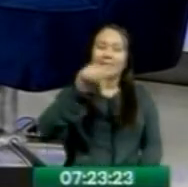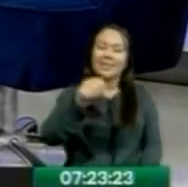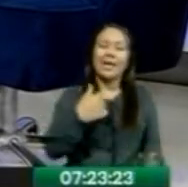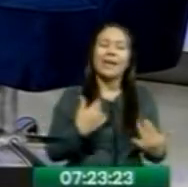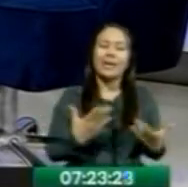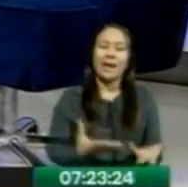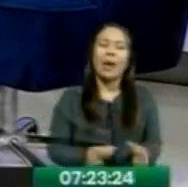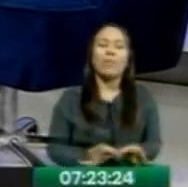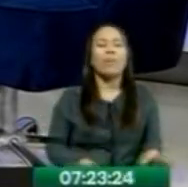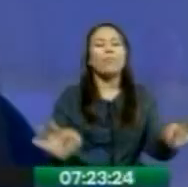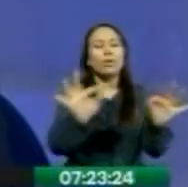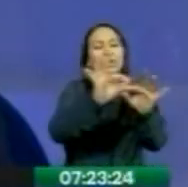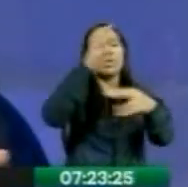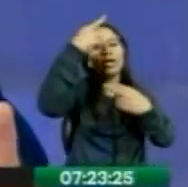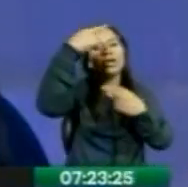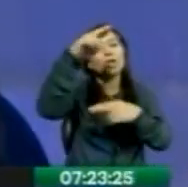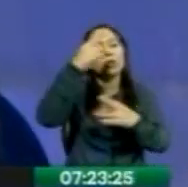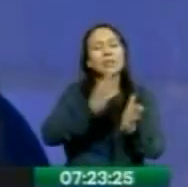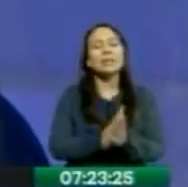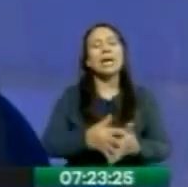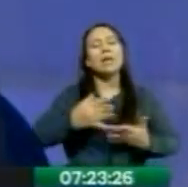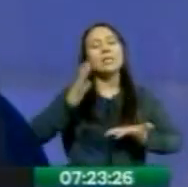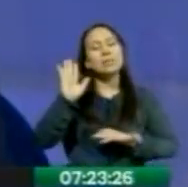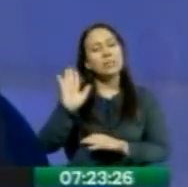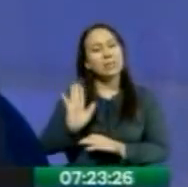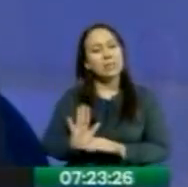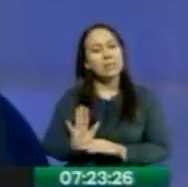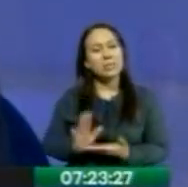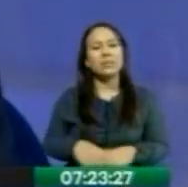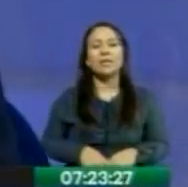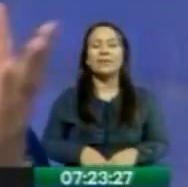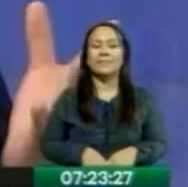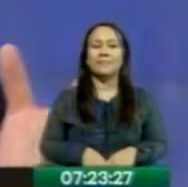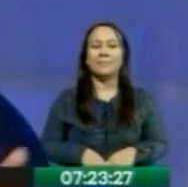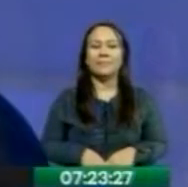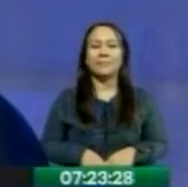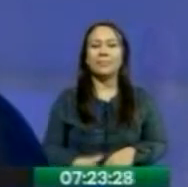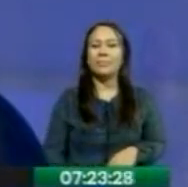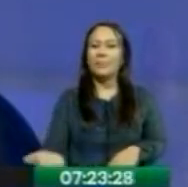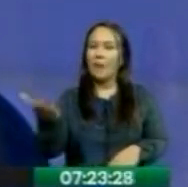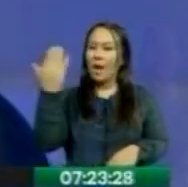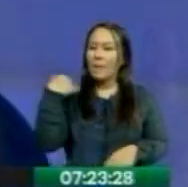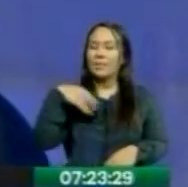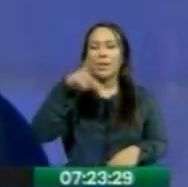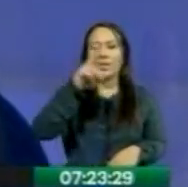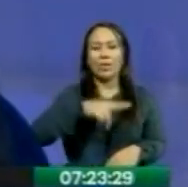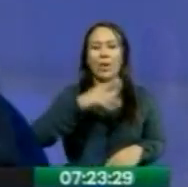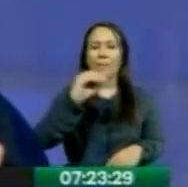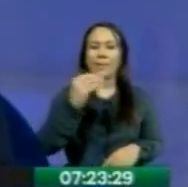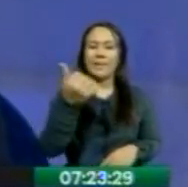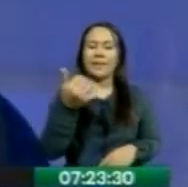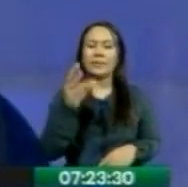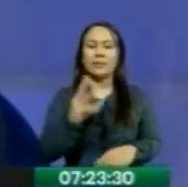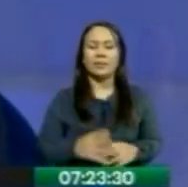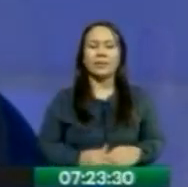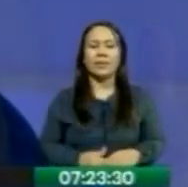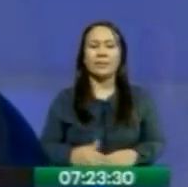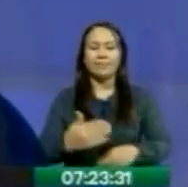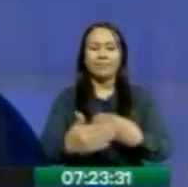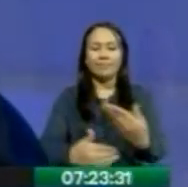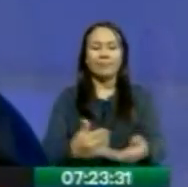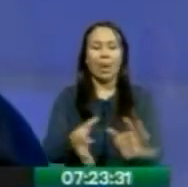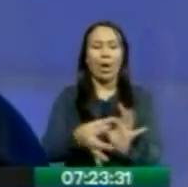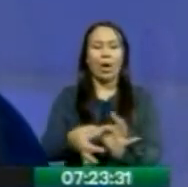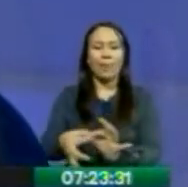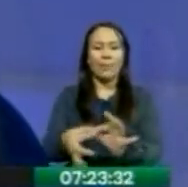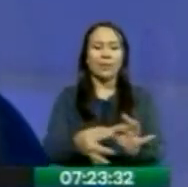es una gran noticia. La Seguridad Social desde el año 2016 dejó de tener esta cooperación con